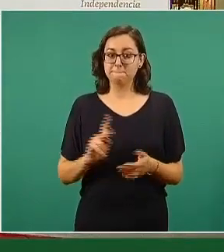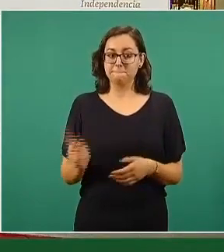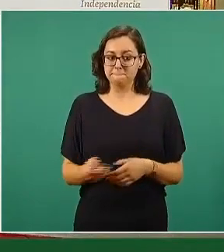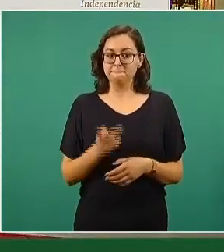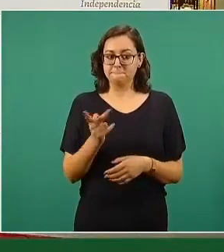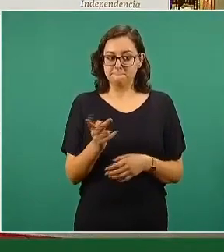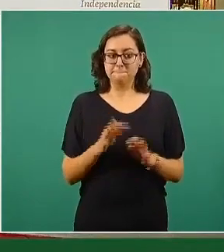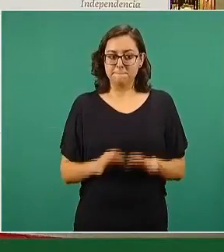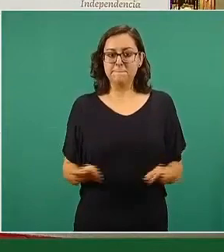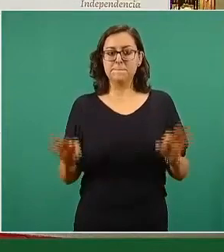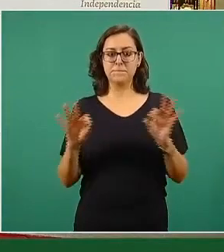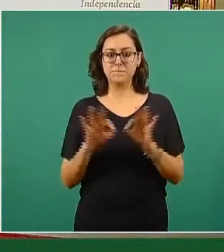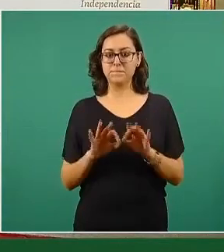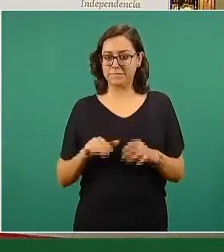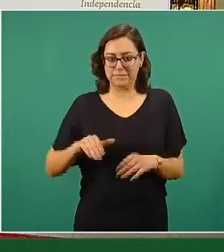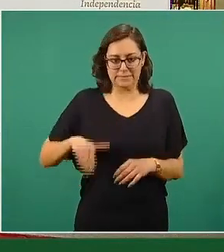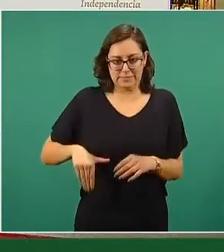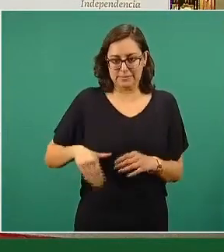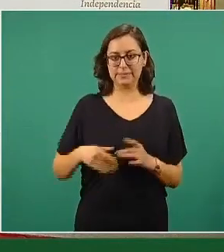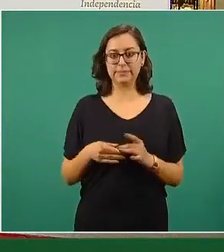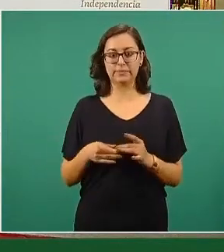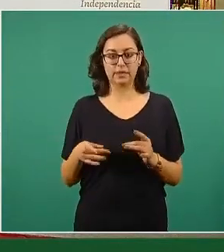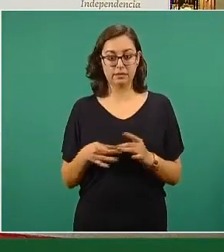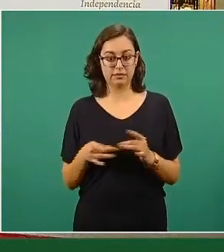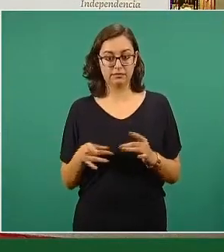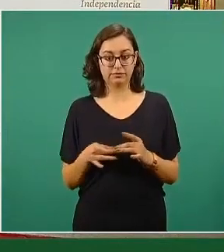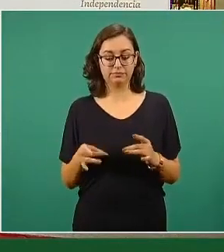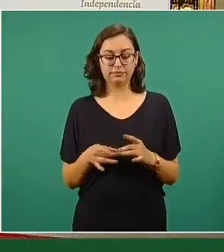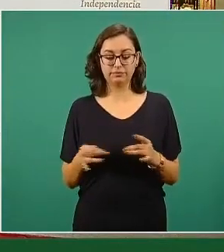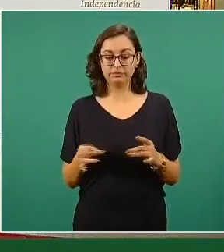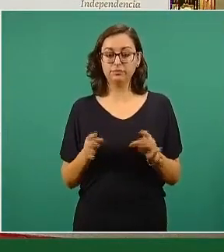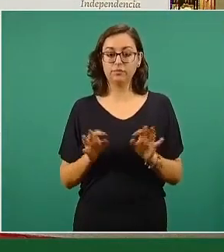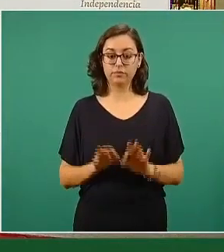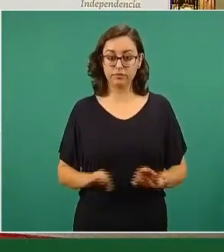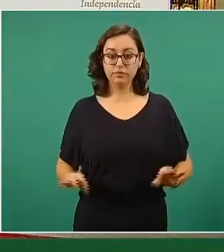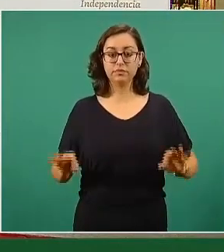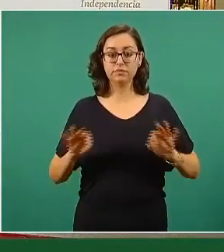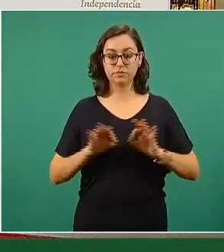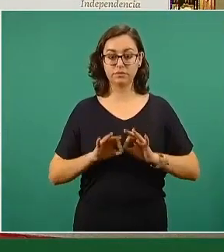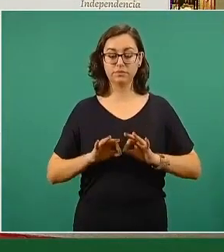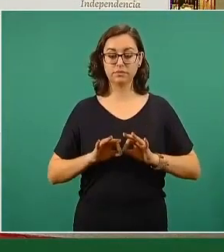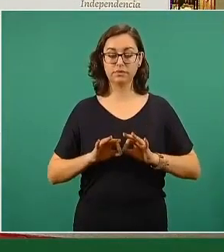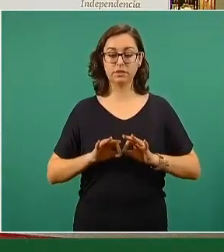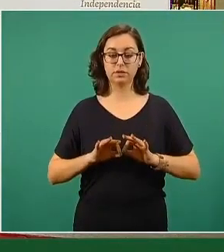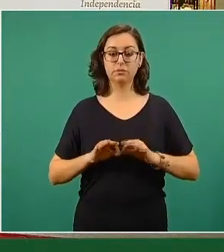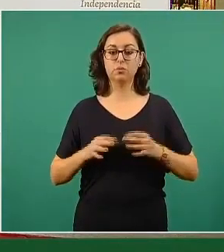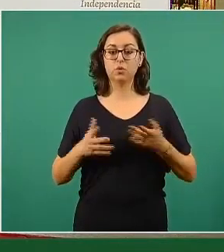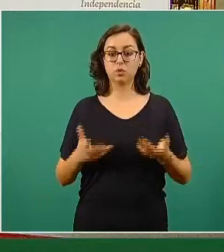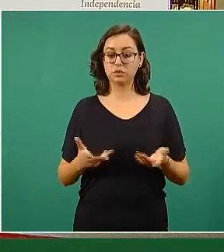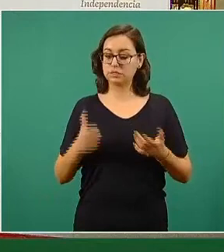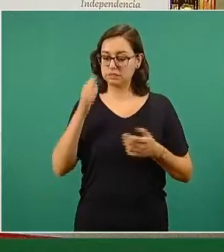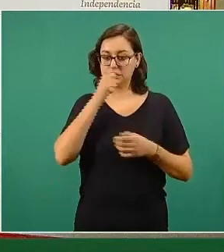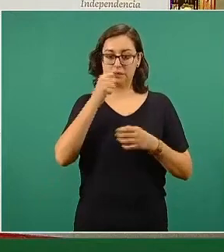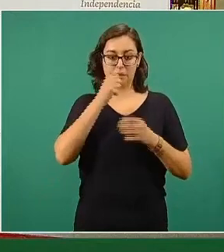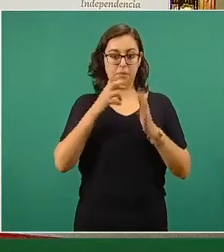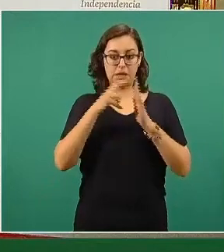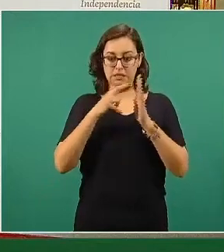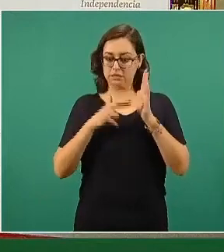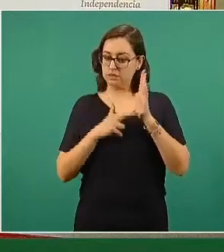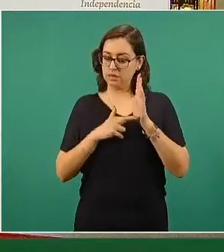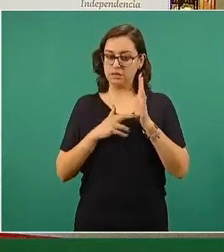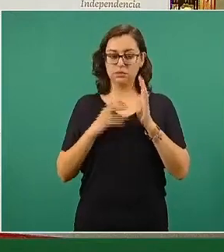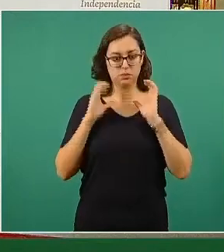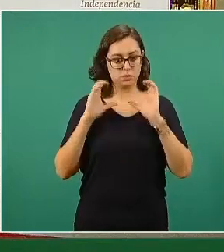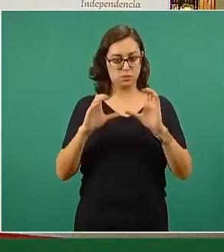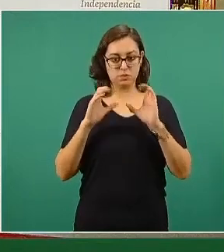lo comentó hace algunos momentos, es importante que mantengamos en medida de lo posible las medidas, como en este caso